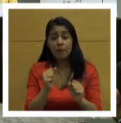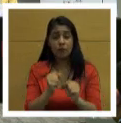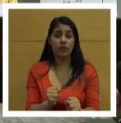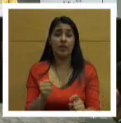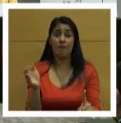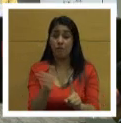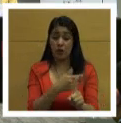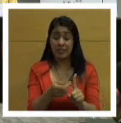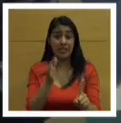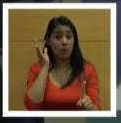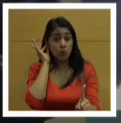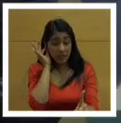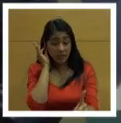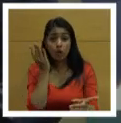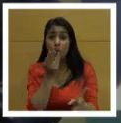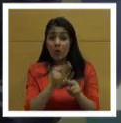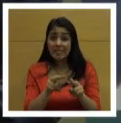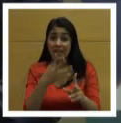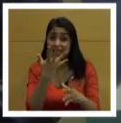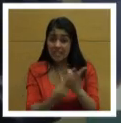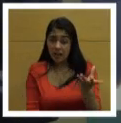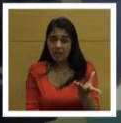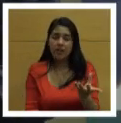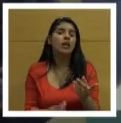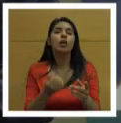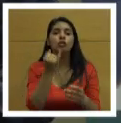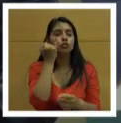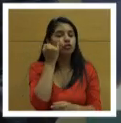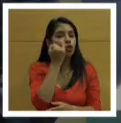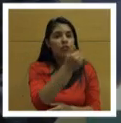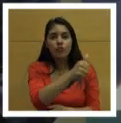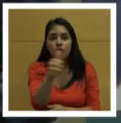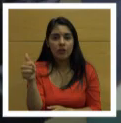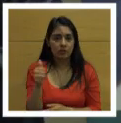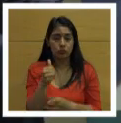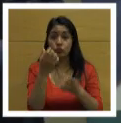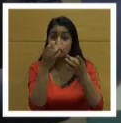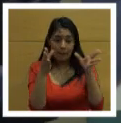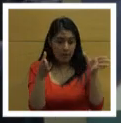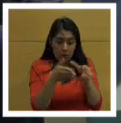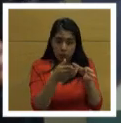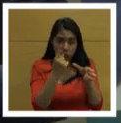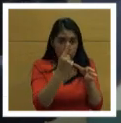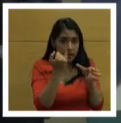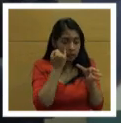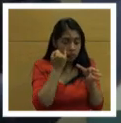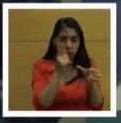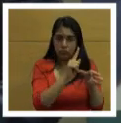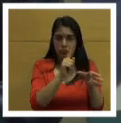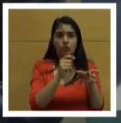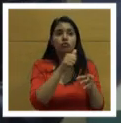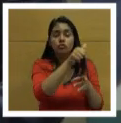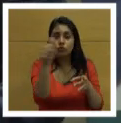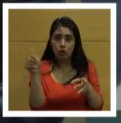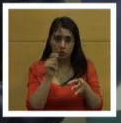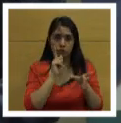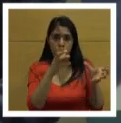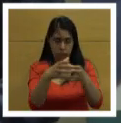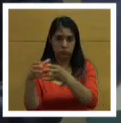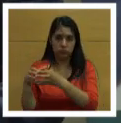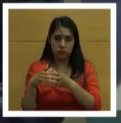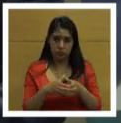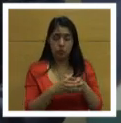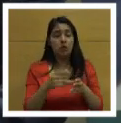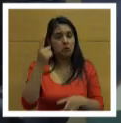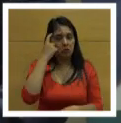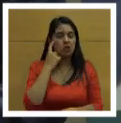la mujer es a través de todas las instituciones. No puede ser abordada por una sola institución, y en ese sentido creo que coincidimos todos de que vamos por